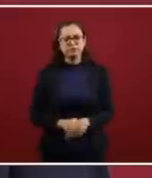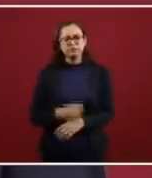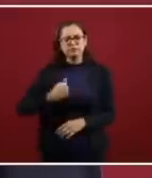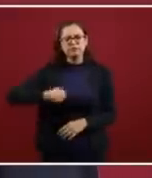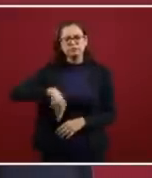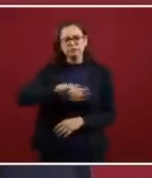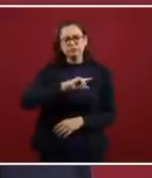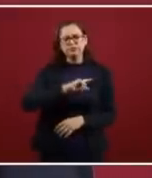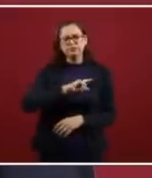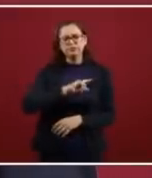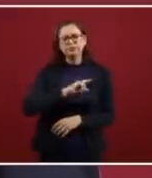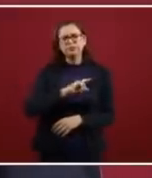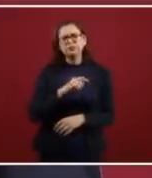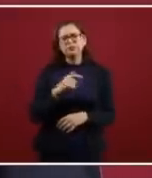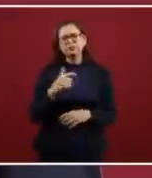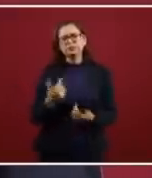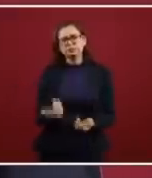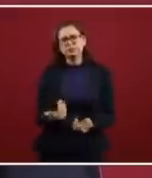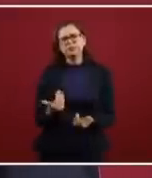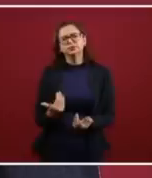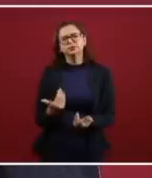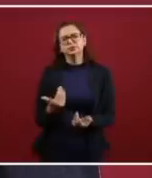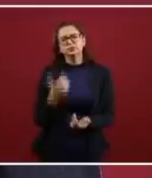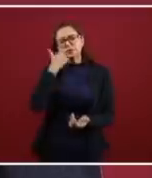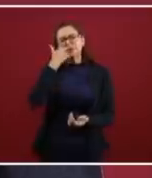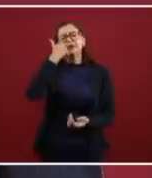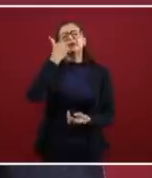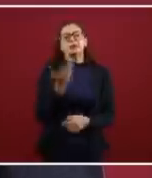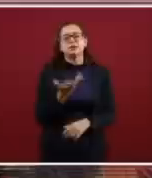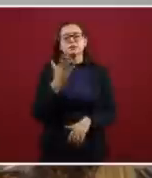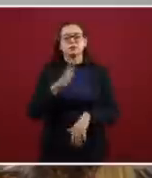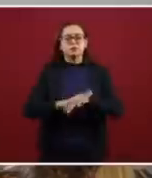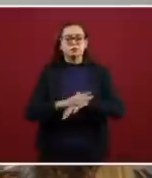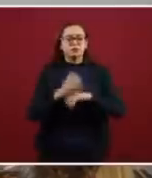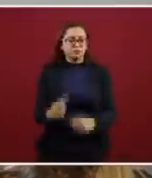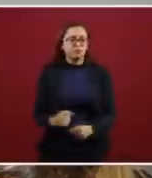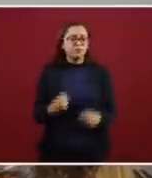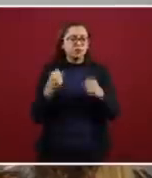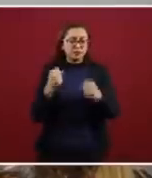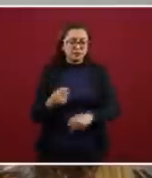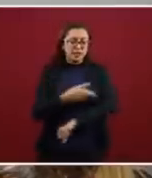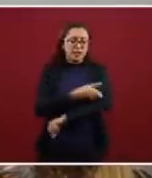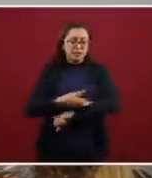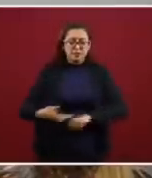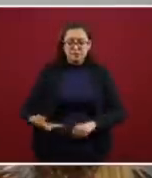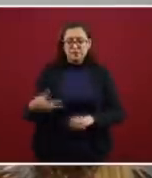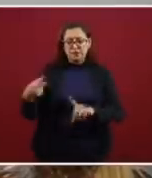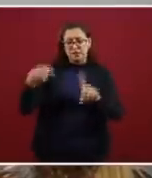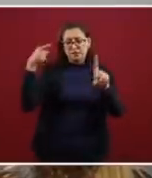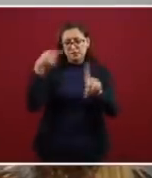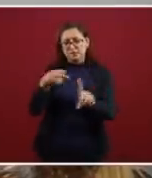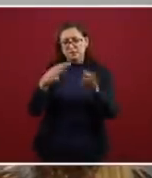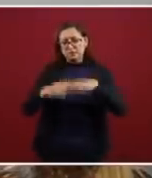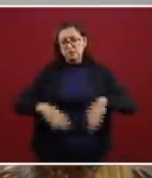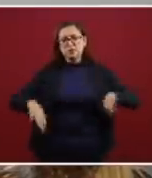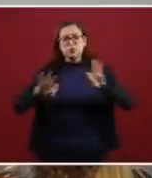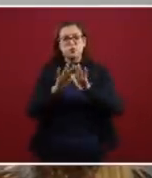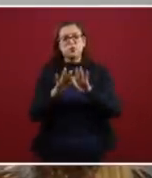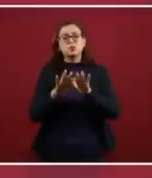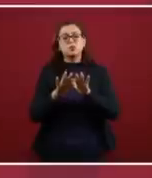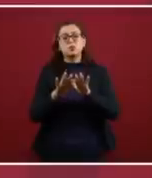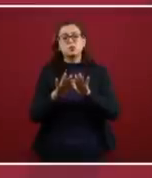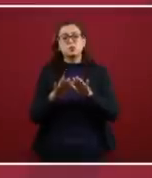buscando el fortalecer a la familia como un núcleo fundamental